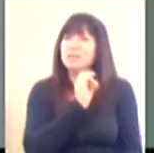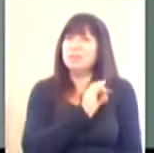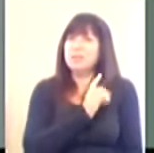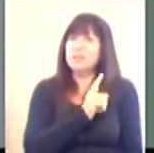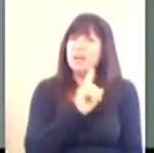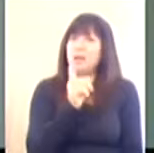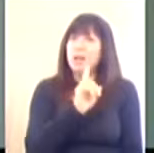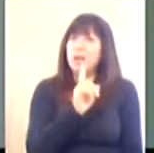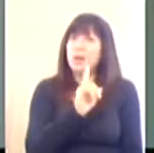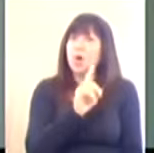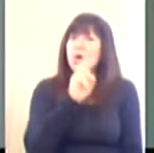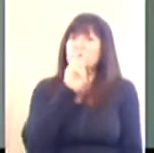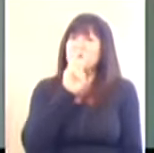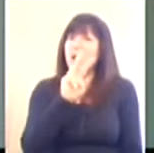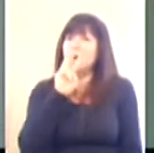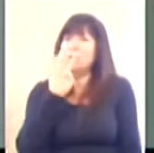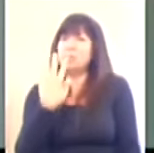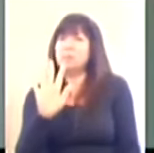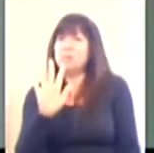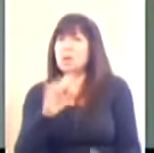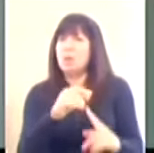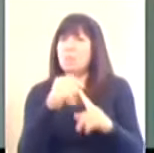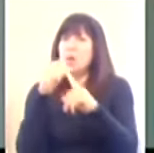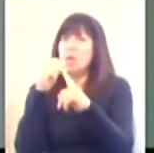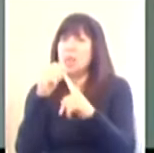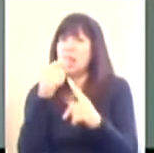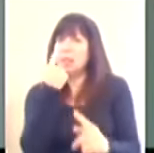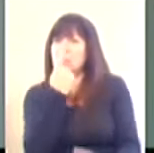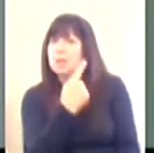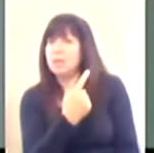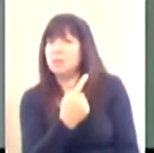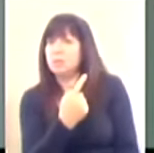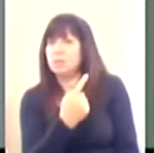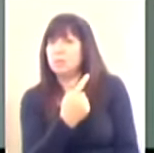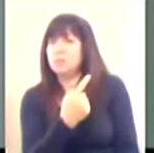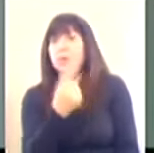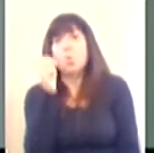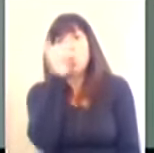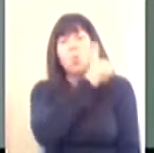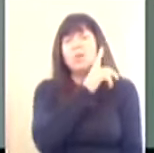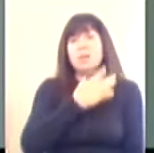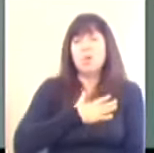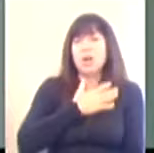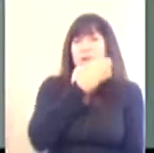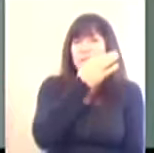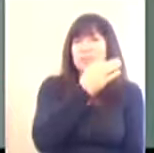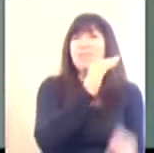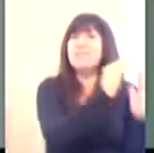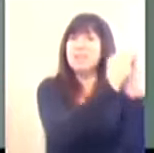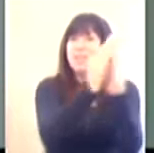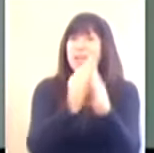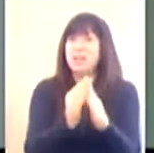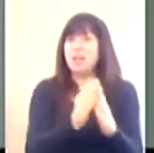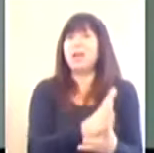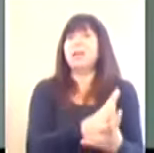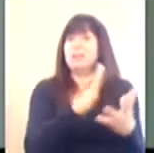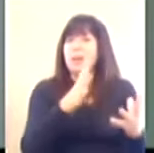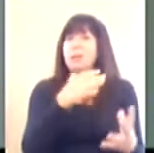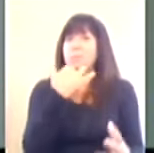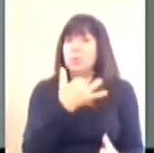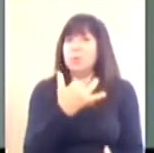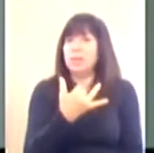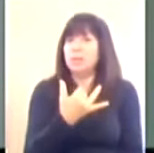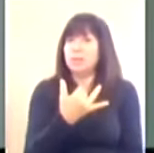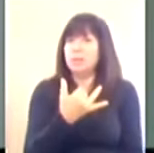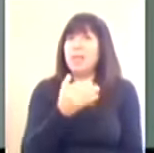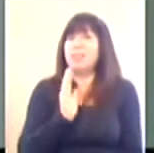las 3 o 5 prioridades en el fondo que más se está mirando. Y lo último que quería mencionarle es que si la vivienda es tan importante para una estrategia de desarrollo sostenible, tenemos un